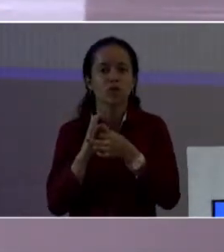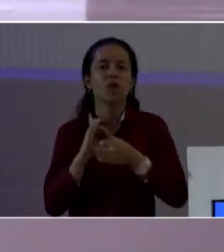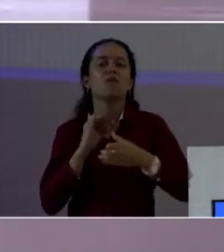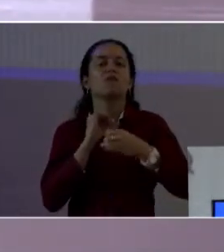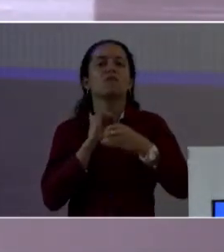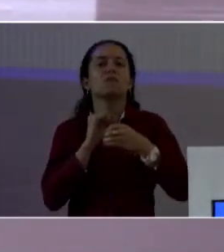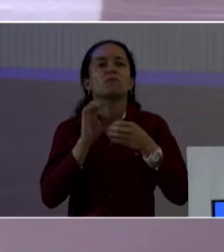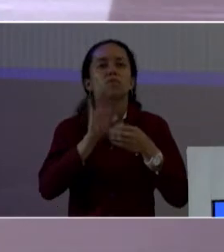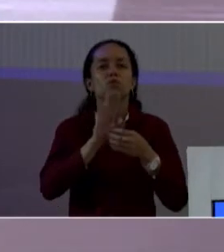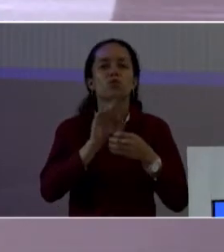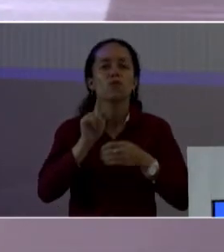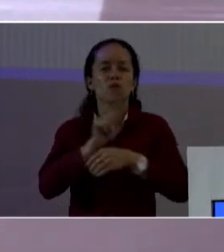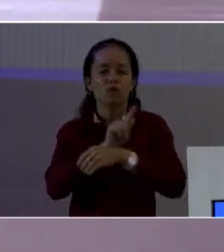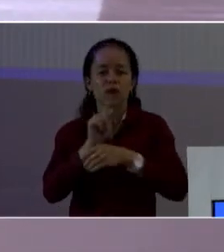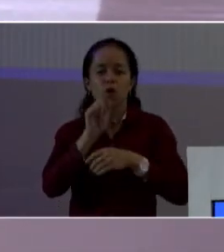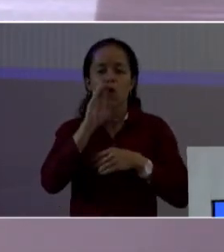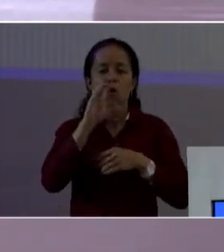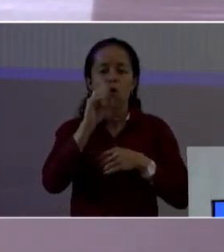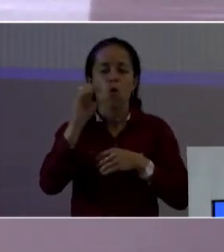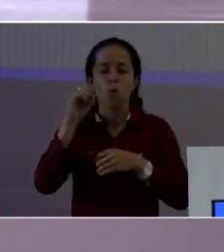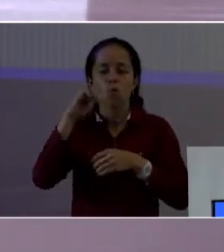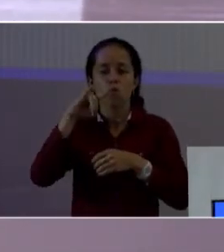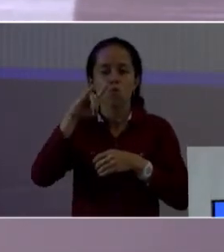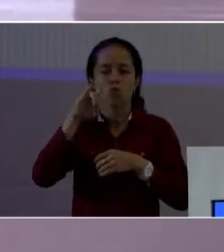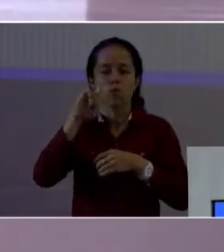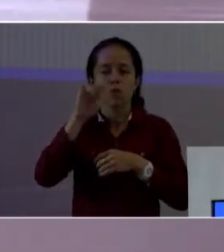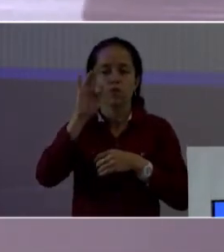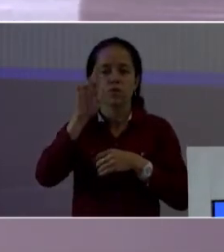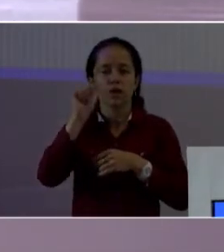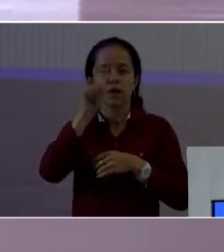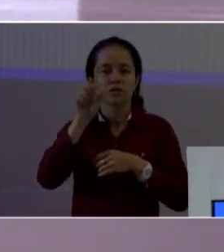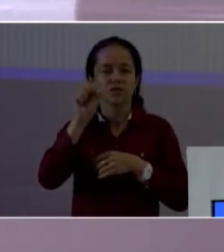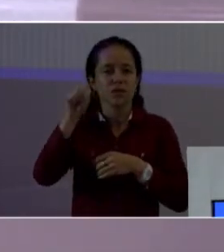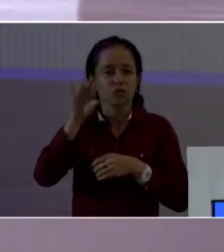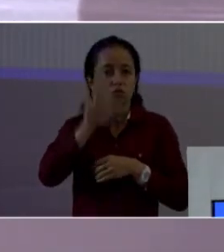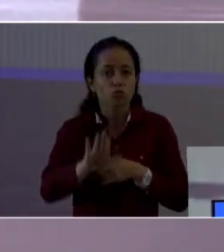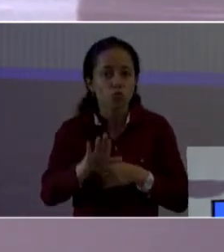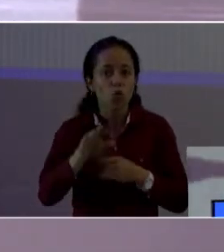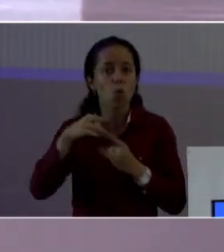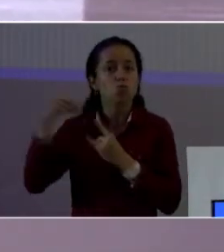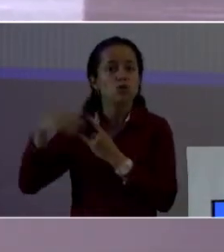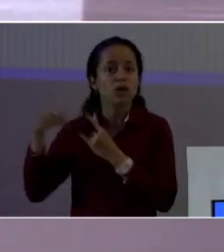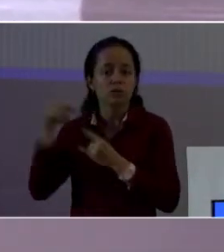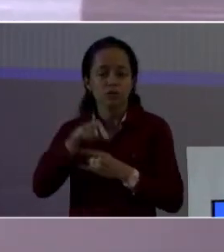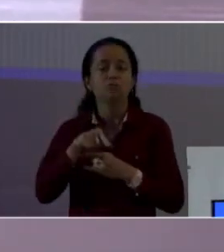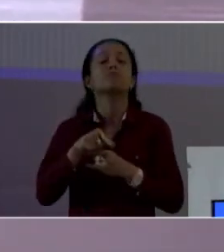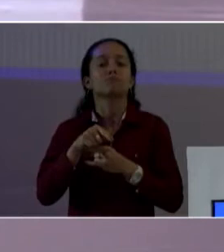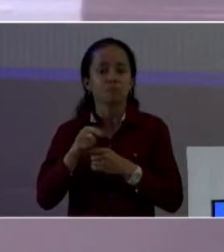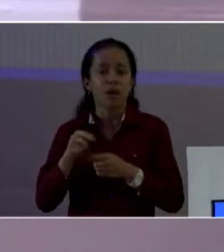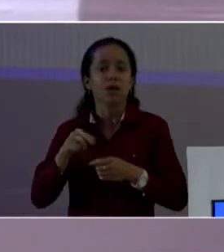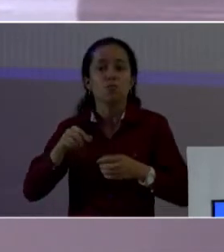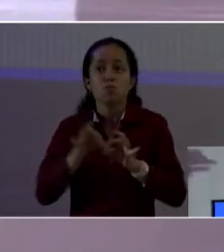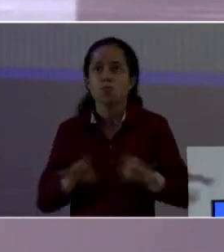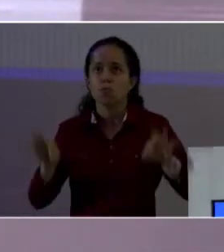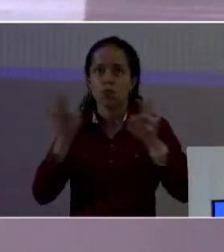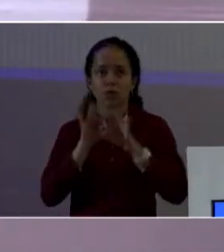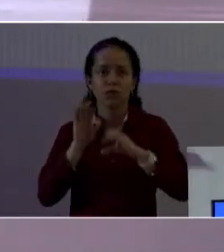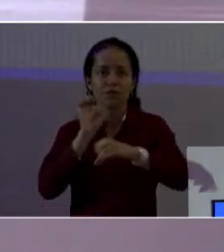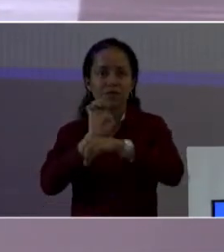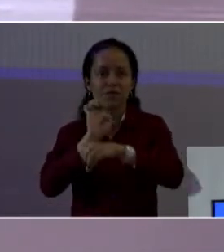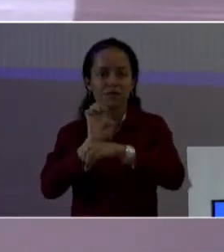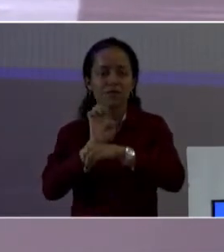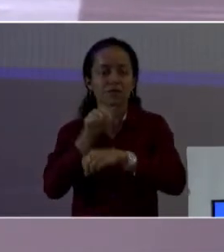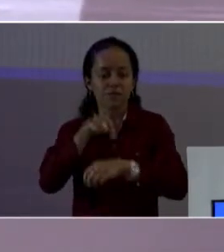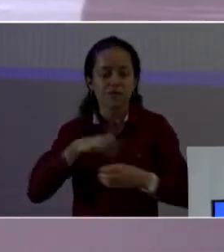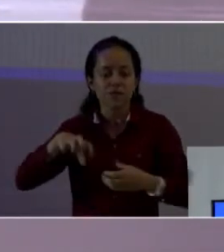Ultrasan, la Fundación como Ultrasan, uno de los grandes entes cooperativos de acá de Santander y de Colombia, nos ha